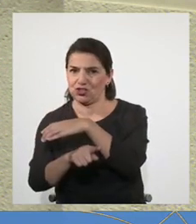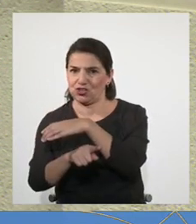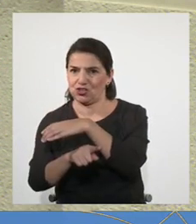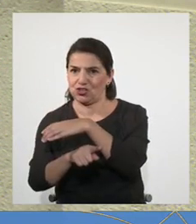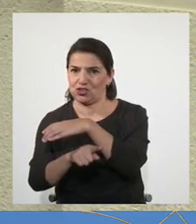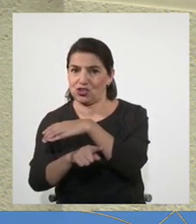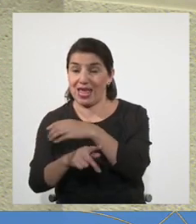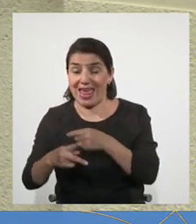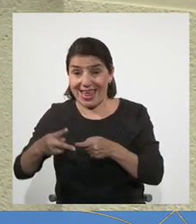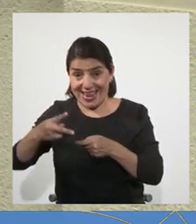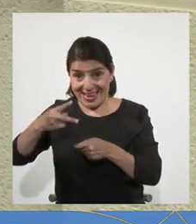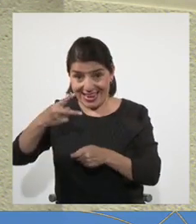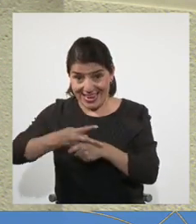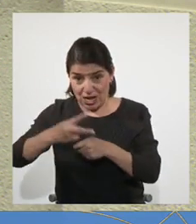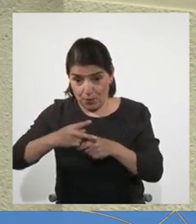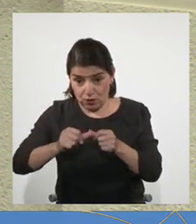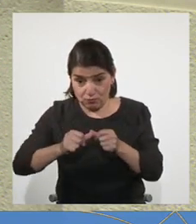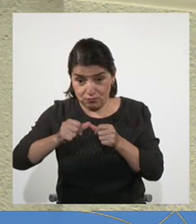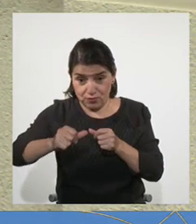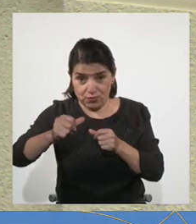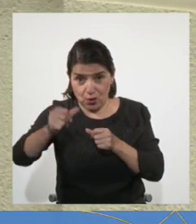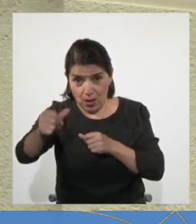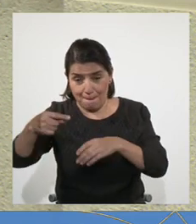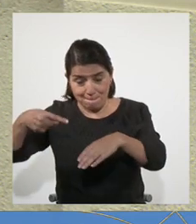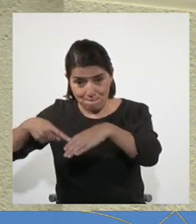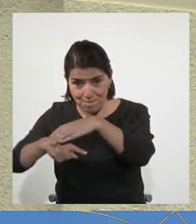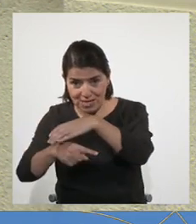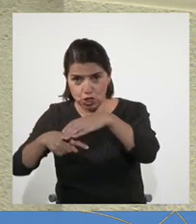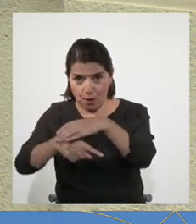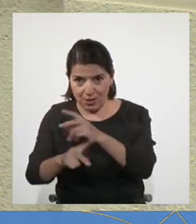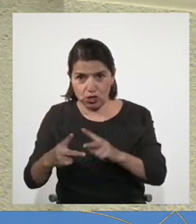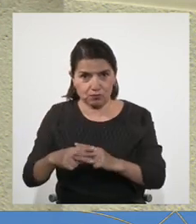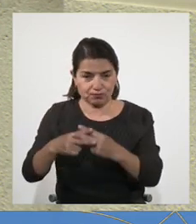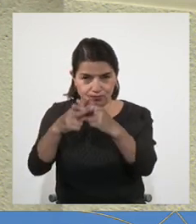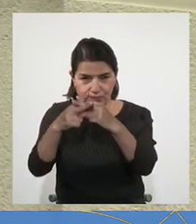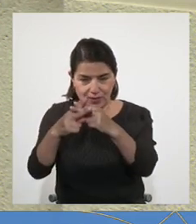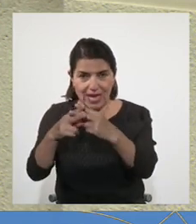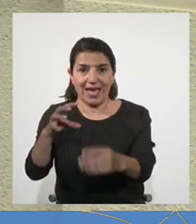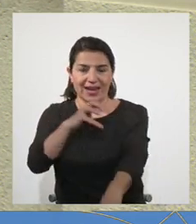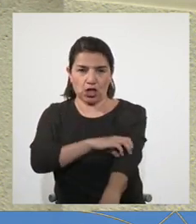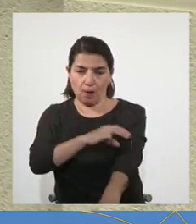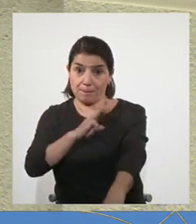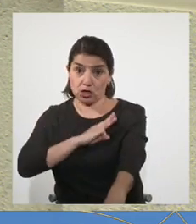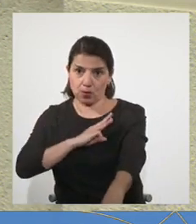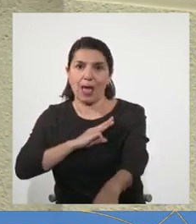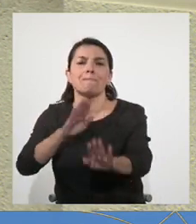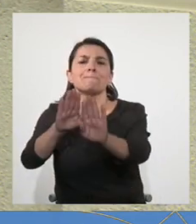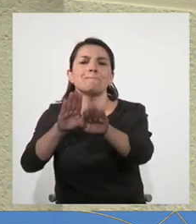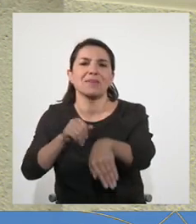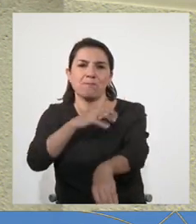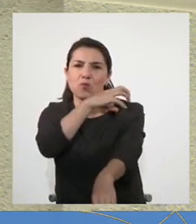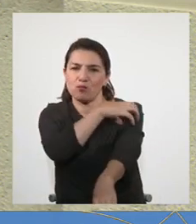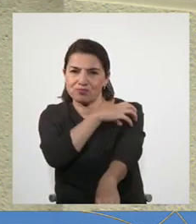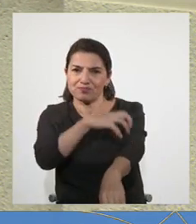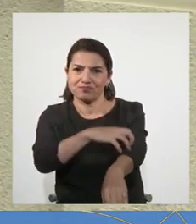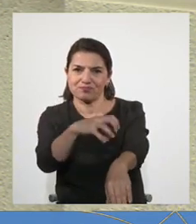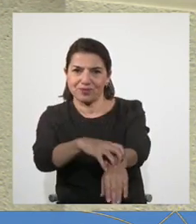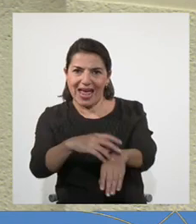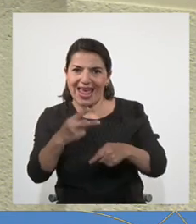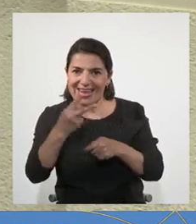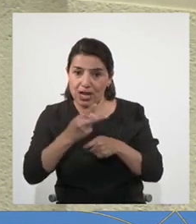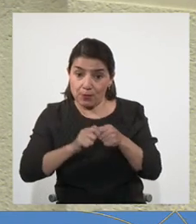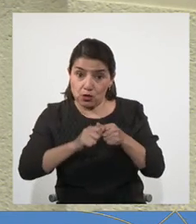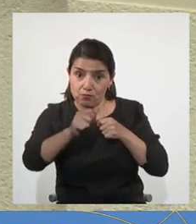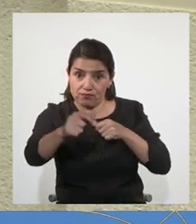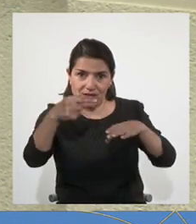kilómetro de metro que se construye en la región metropolitana se construye un kilómetro de metro en regiones. Creemos que estos dos temas son absolutamente necesarios desde el